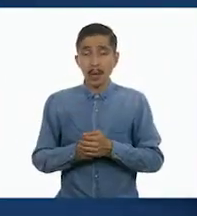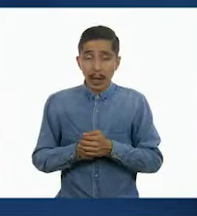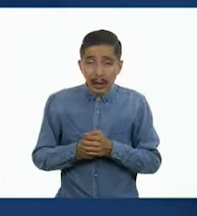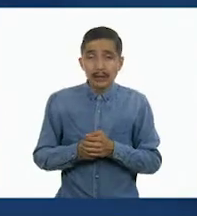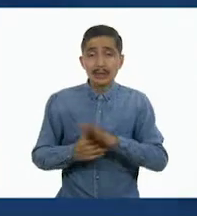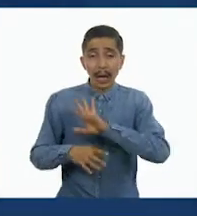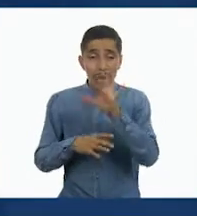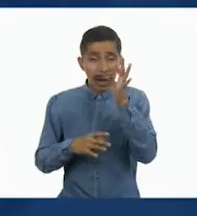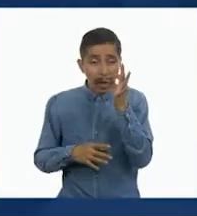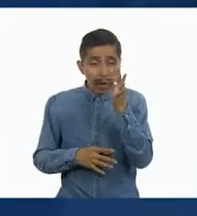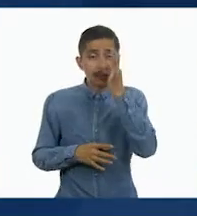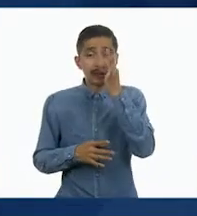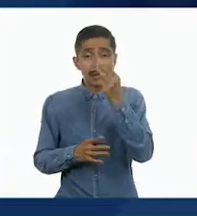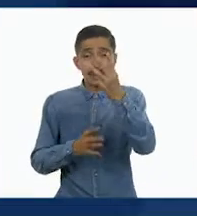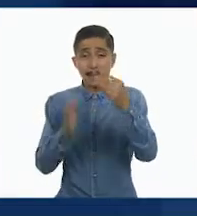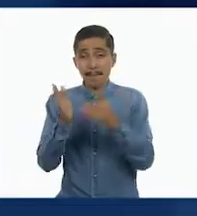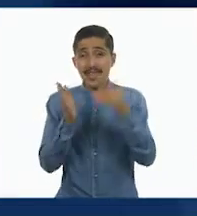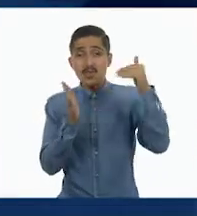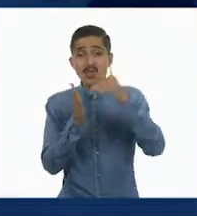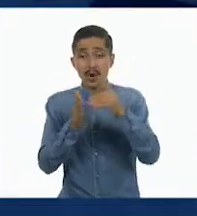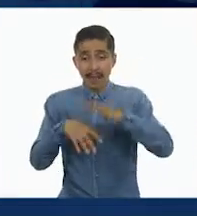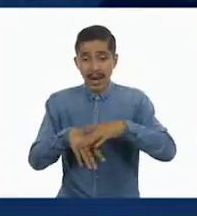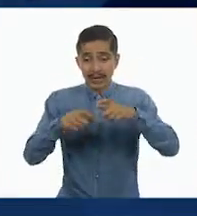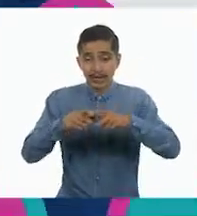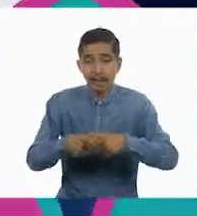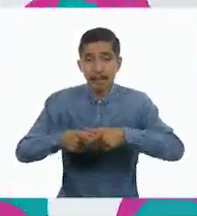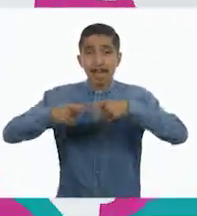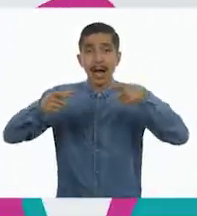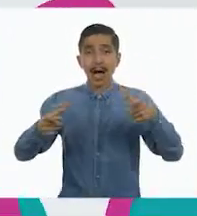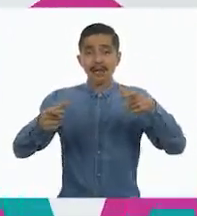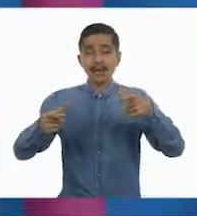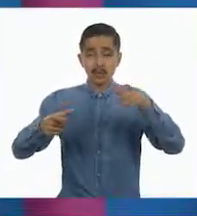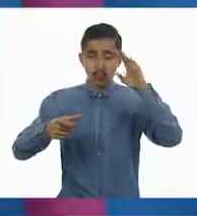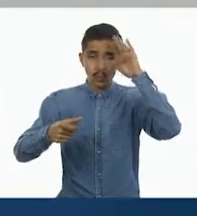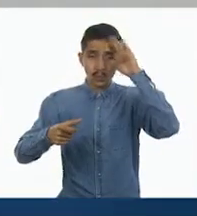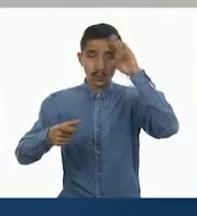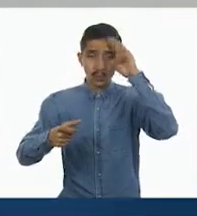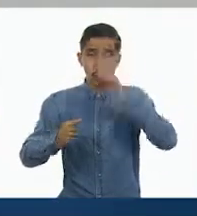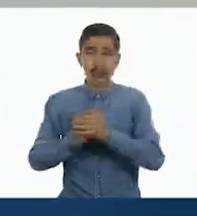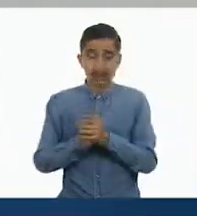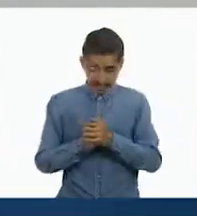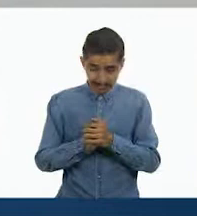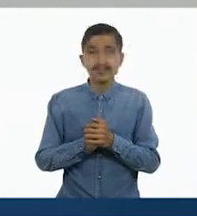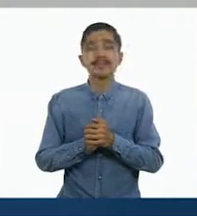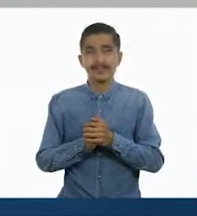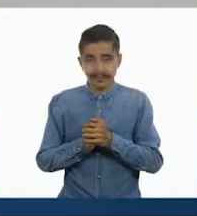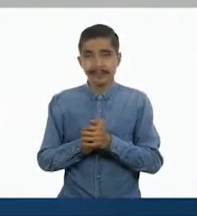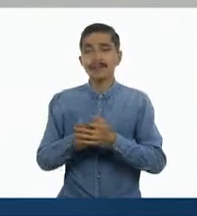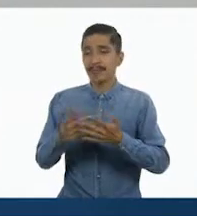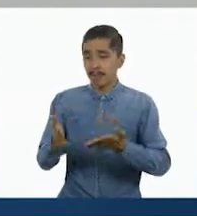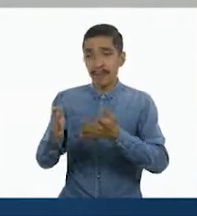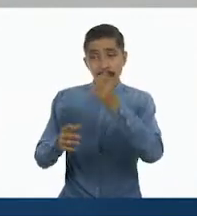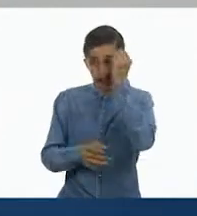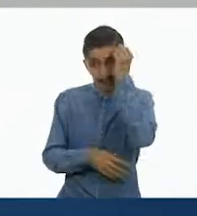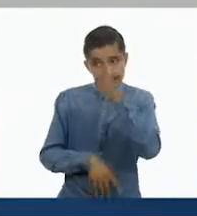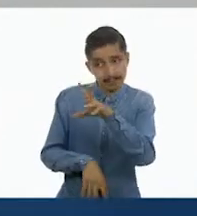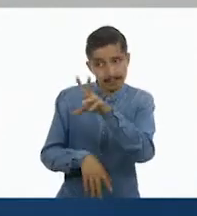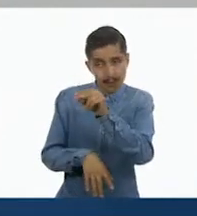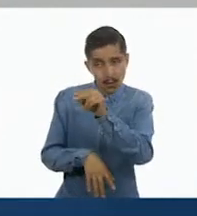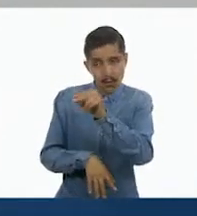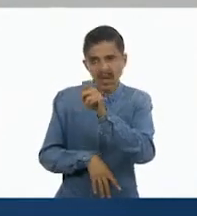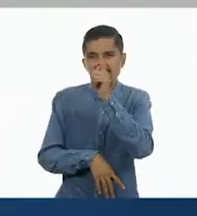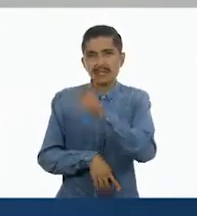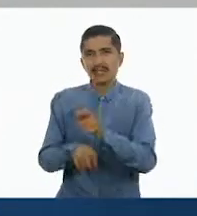sido casi 3 millones más grande de lo que fue en realidad. Sí, ahora no olvides que se trata de una